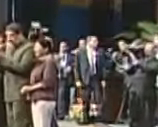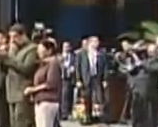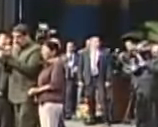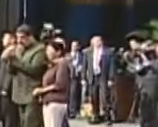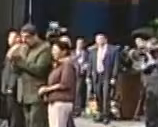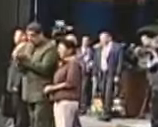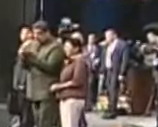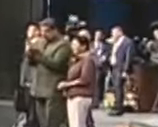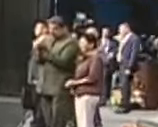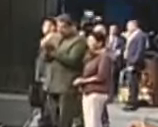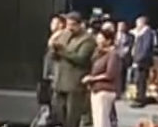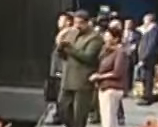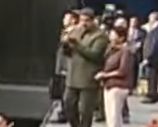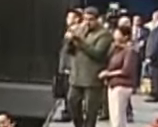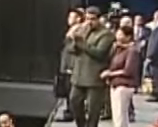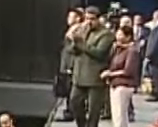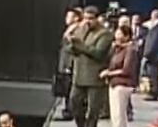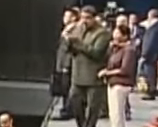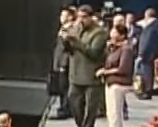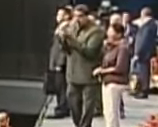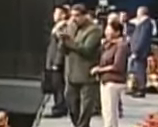sido declarados